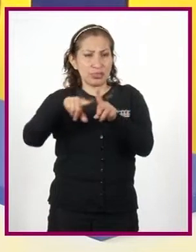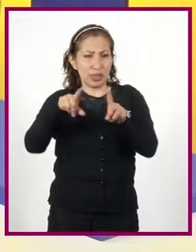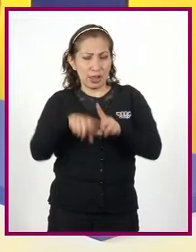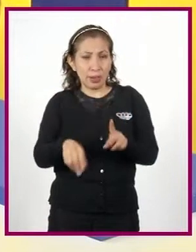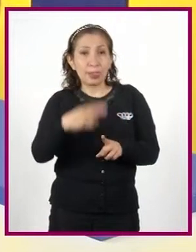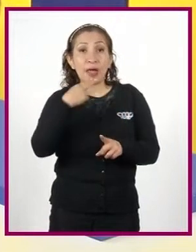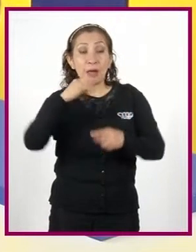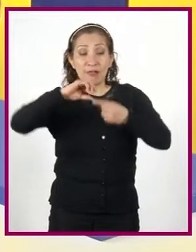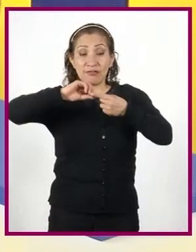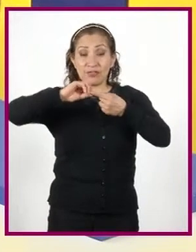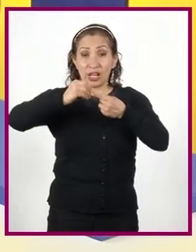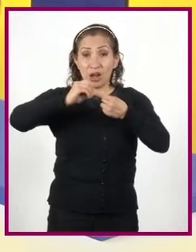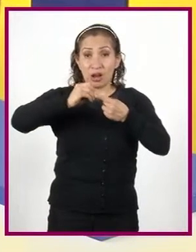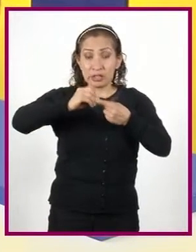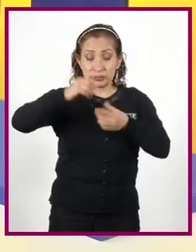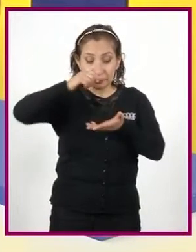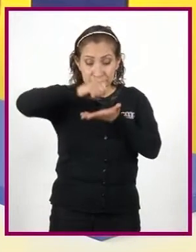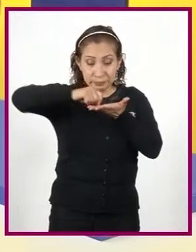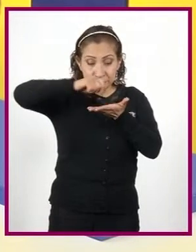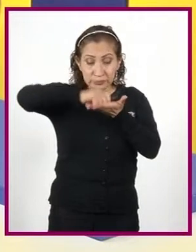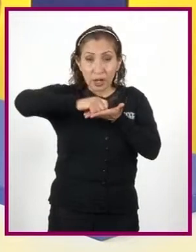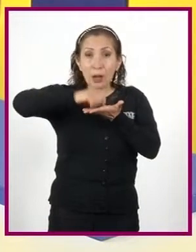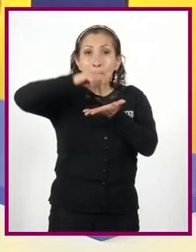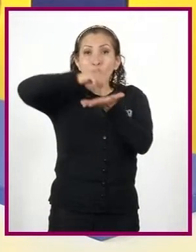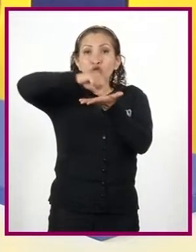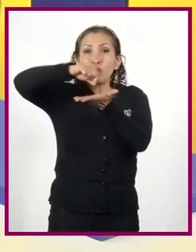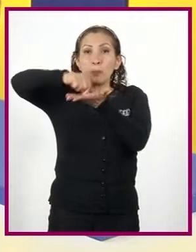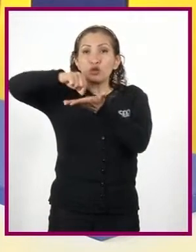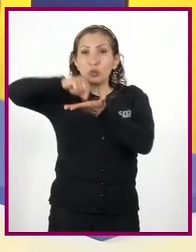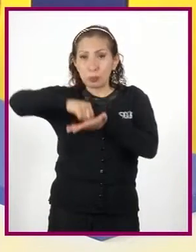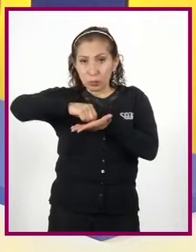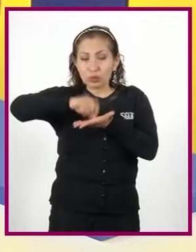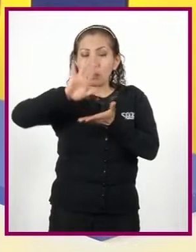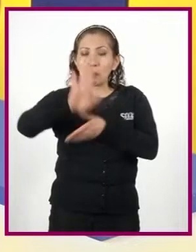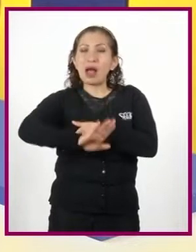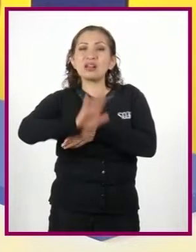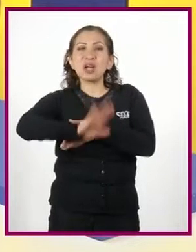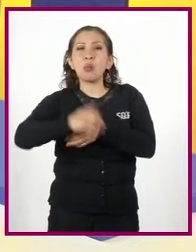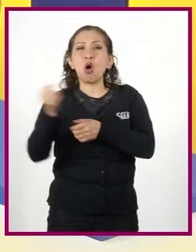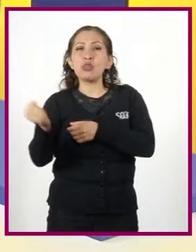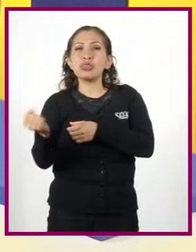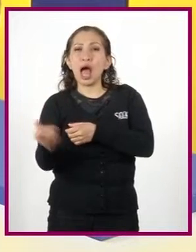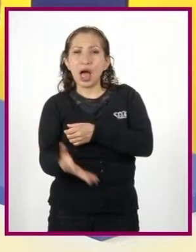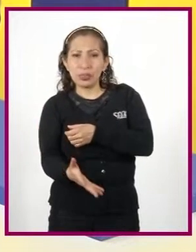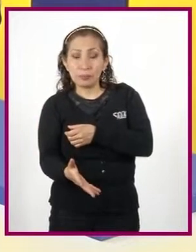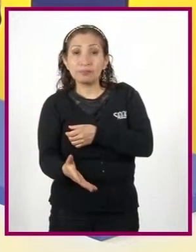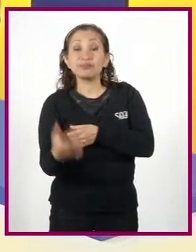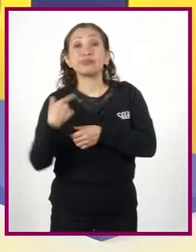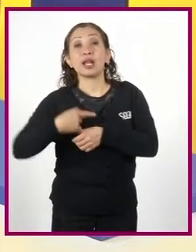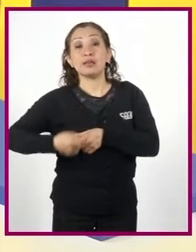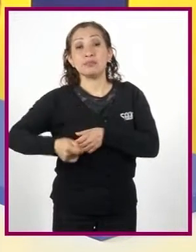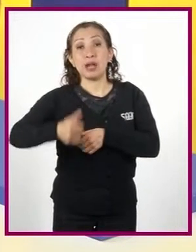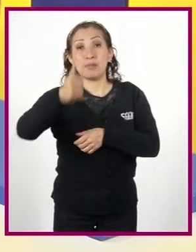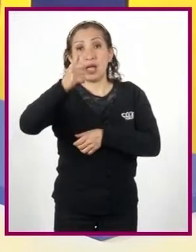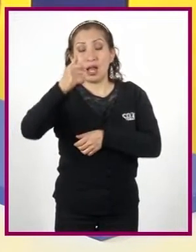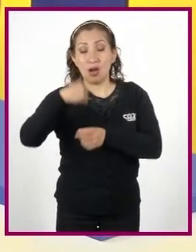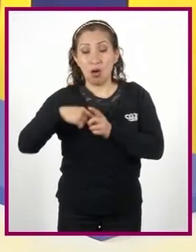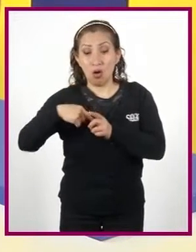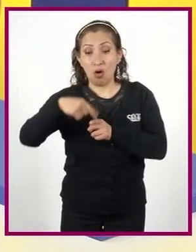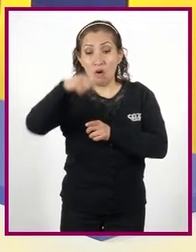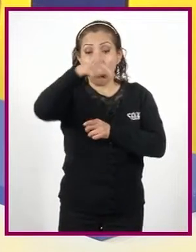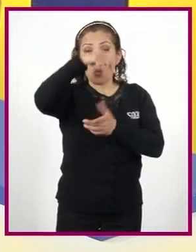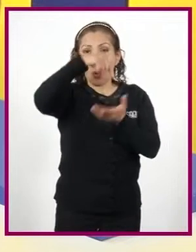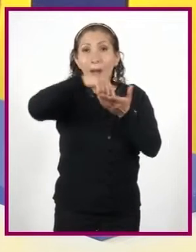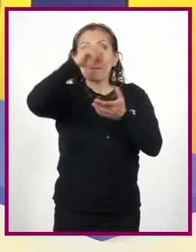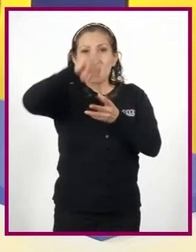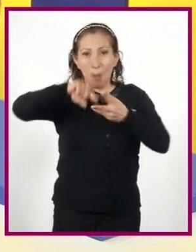usaban frijoles marcados con puntos, que era una especie de dados. El que primero regresaba al